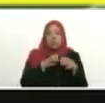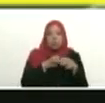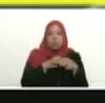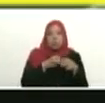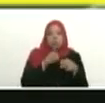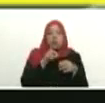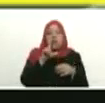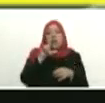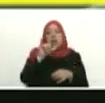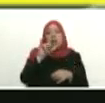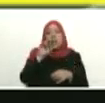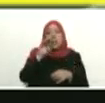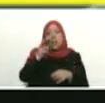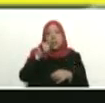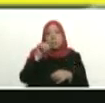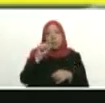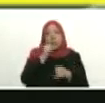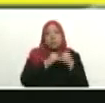apellido Lima,